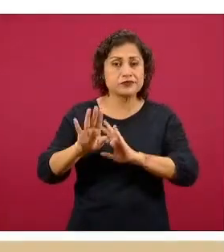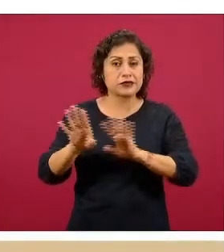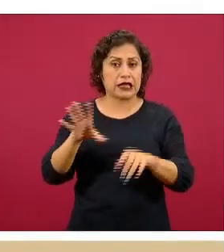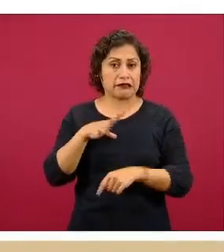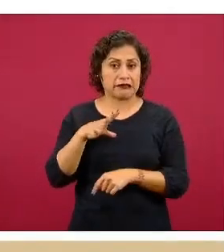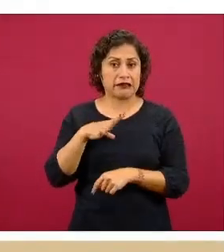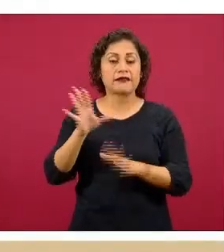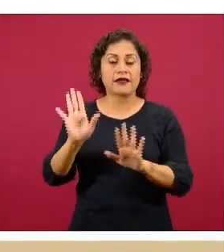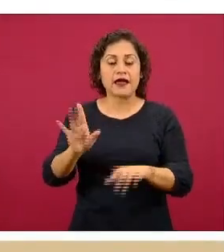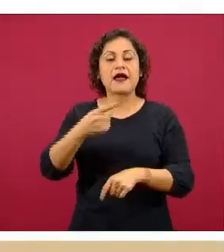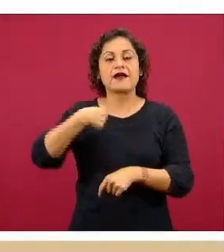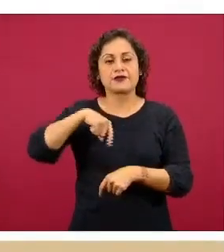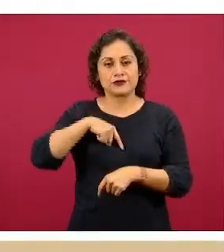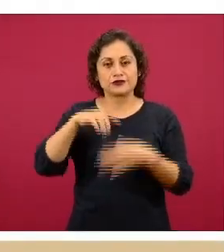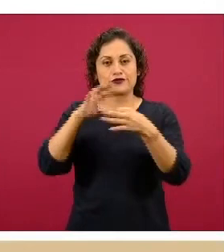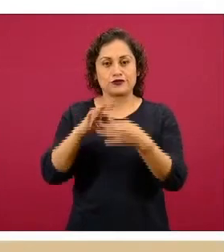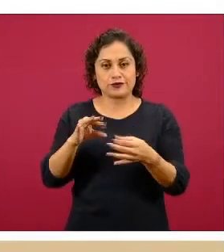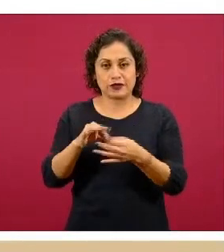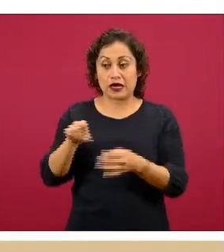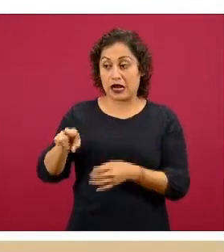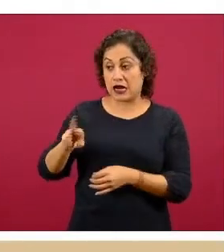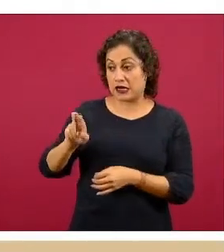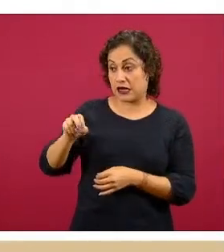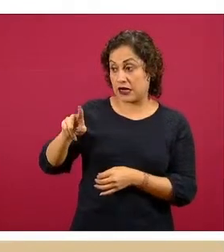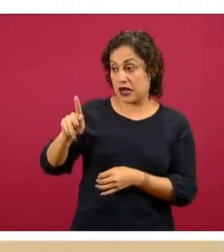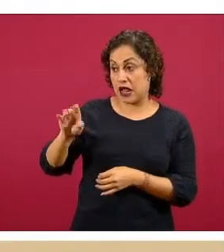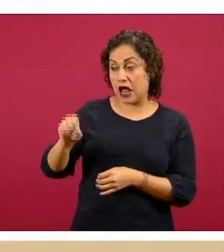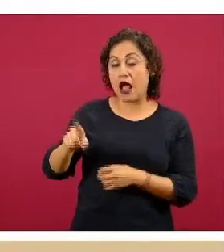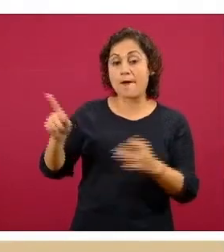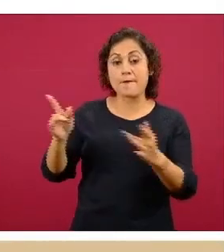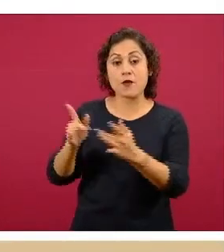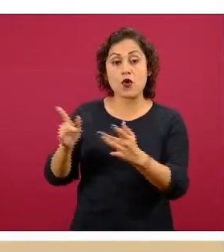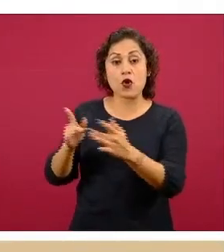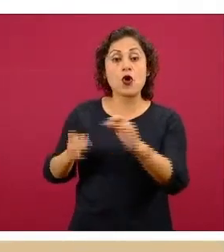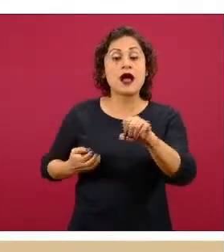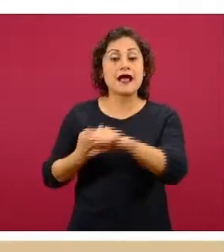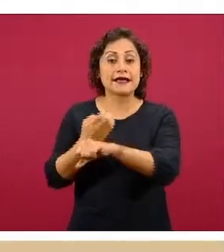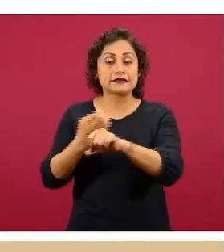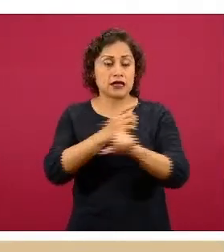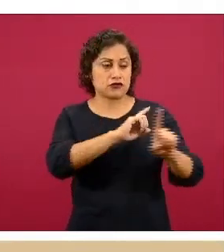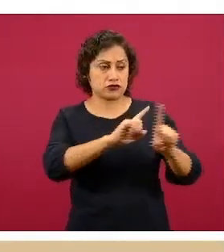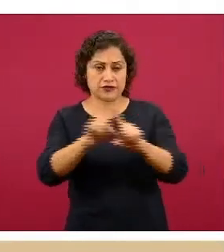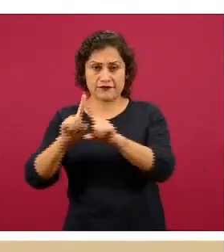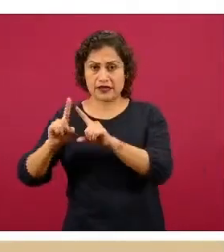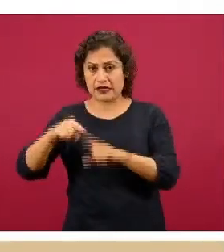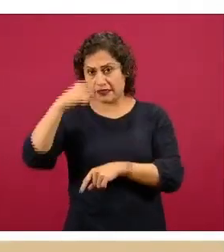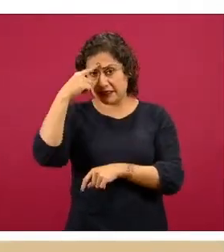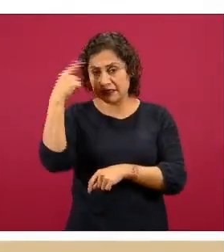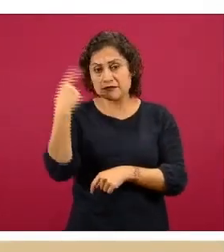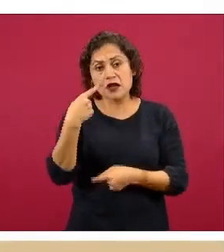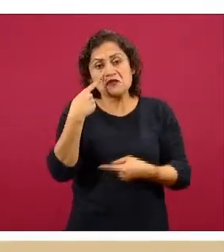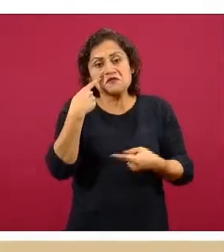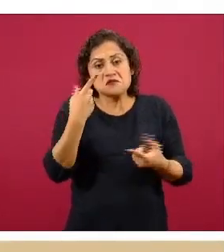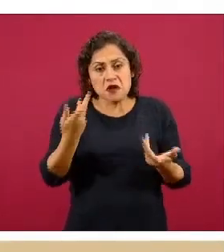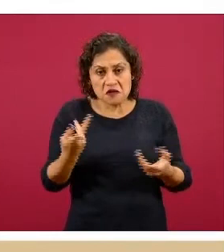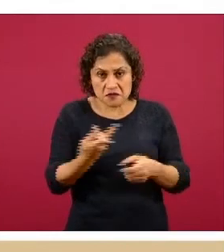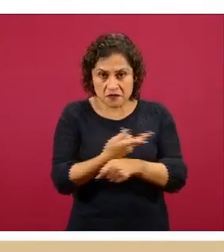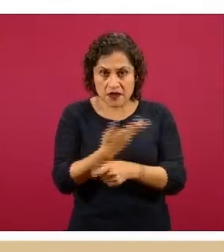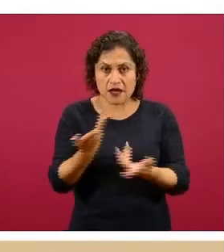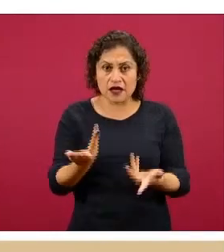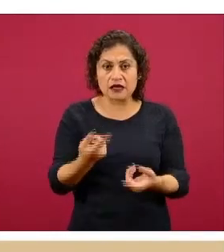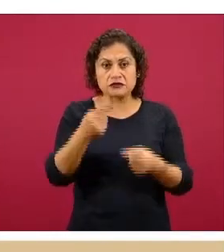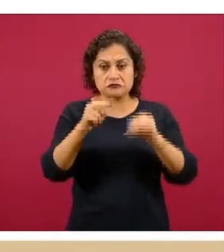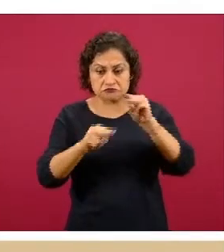lo hemos hablado, y RENAPO también tiene este diálogo frecuente con los estados para ver estos componentes, que tanto hay